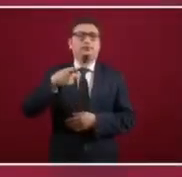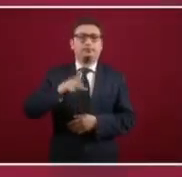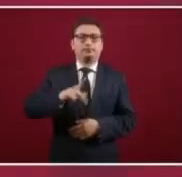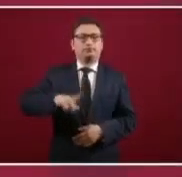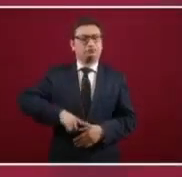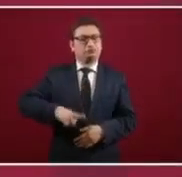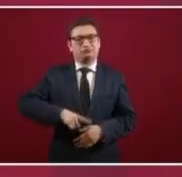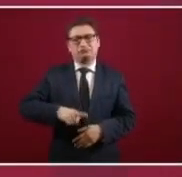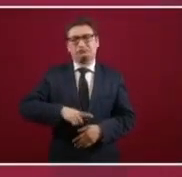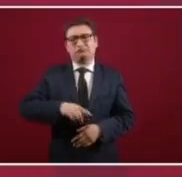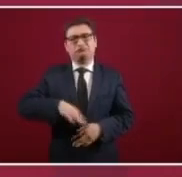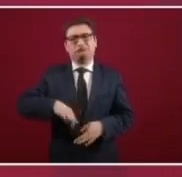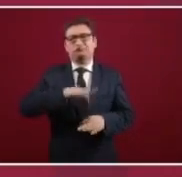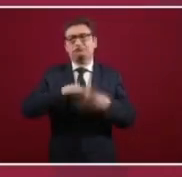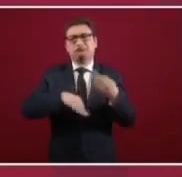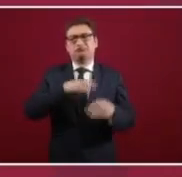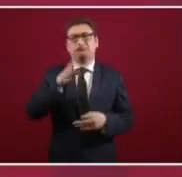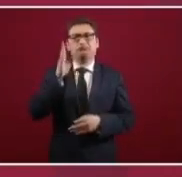la nación